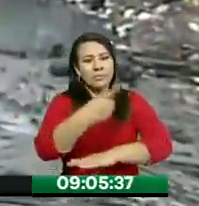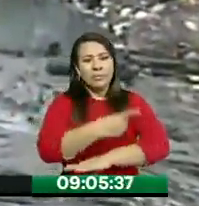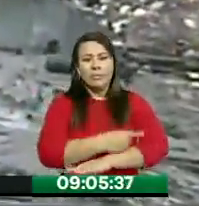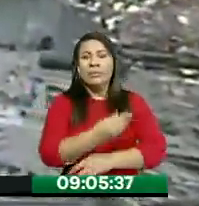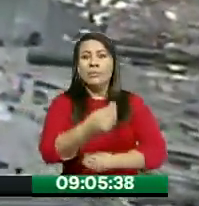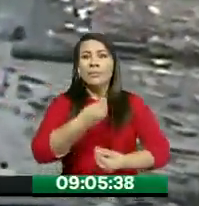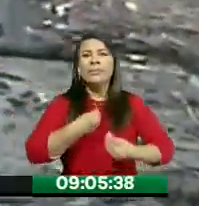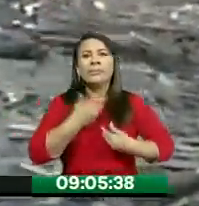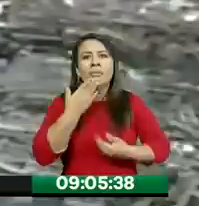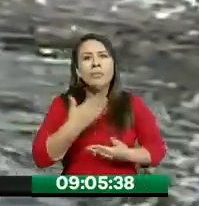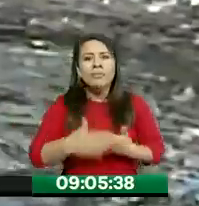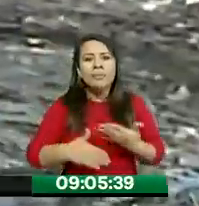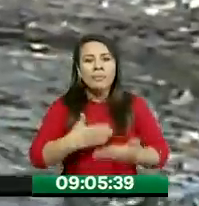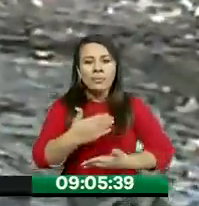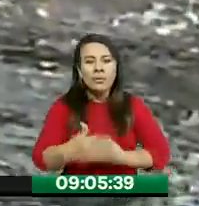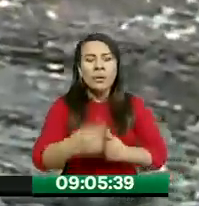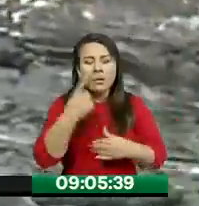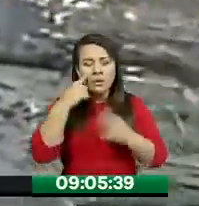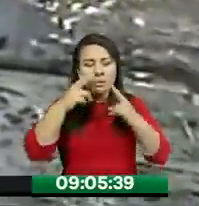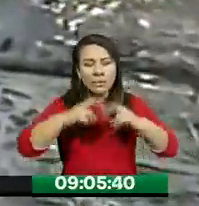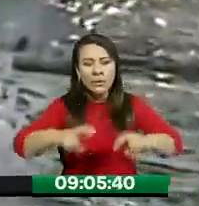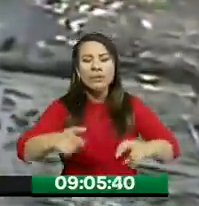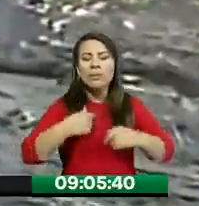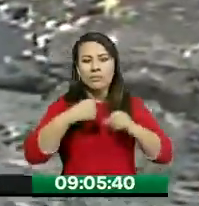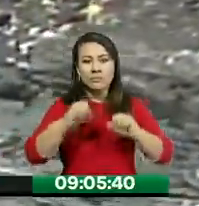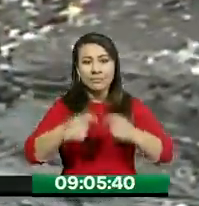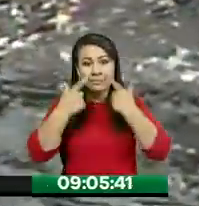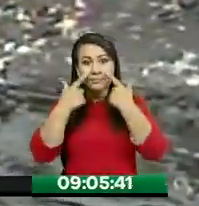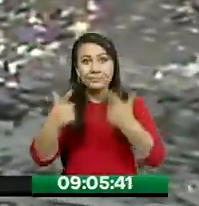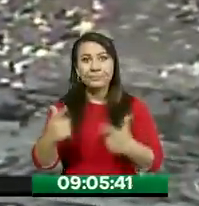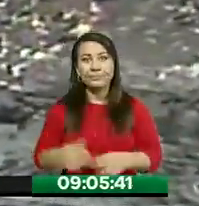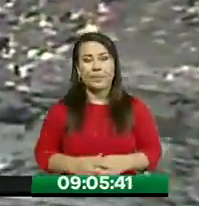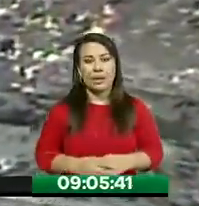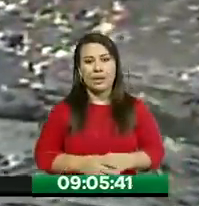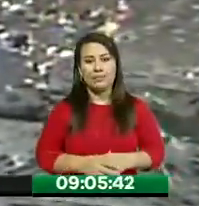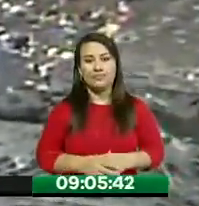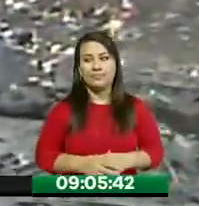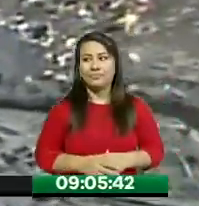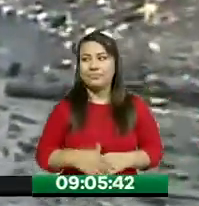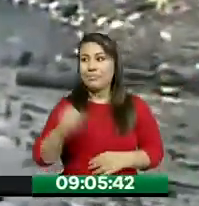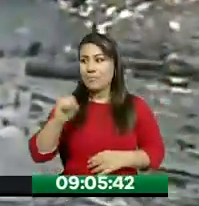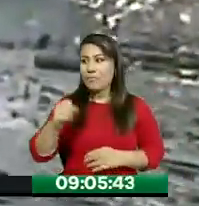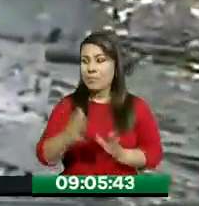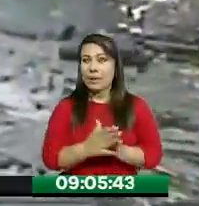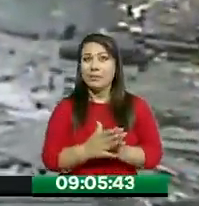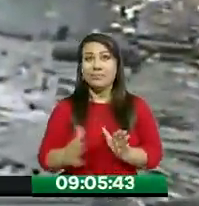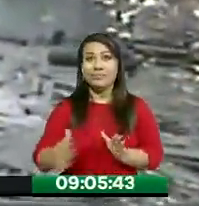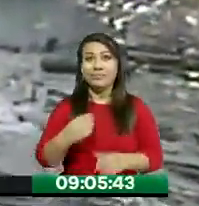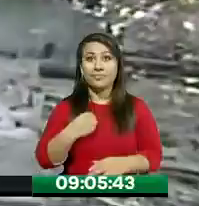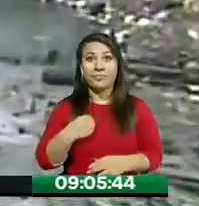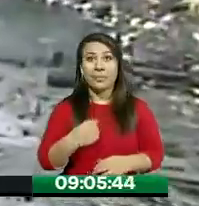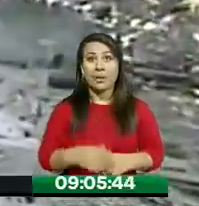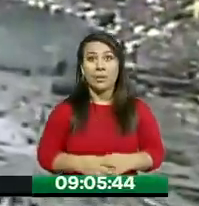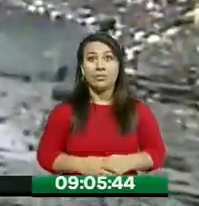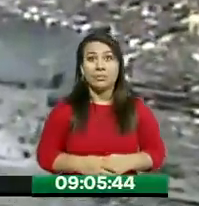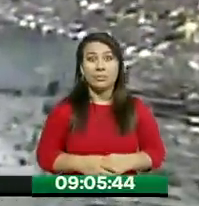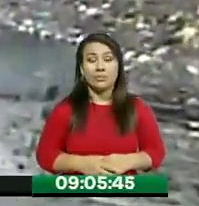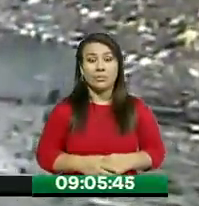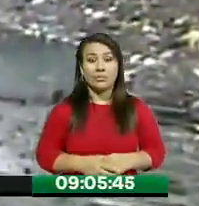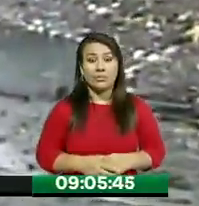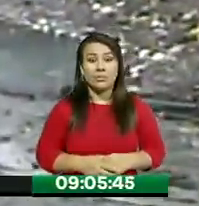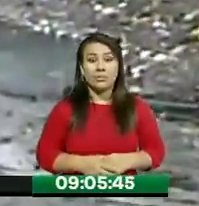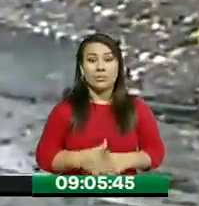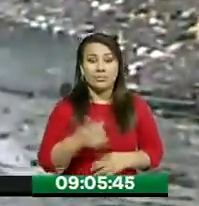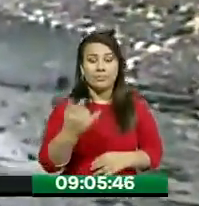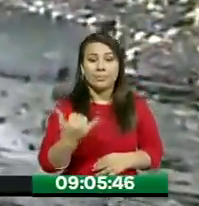Sur, esto en Guayaquil. Esto también, la mujer muere luego de haber sido retirada del centro médico. Su